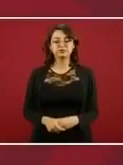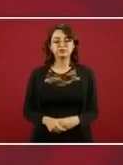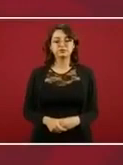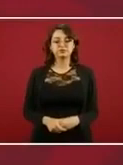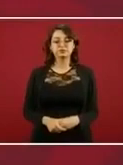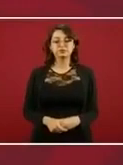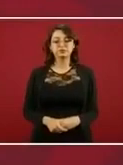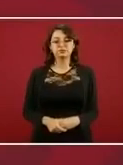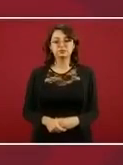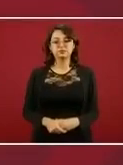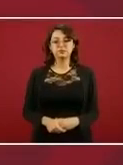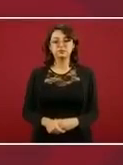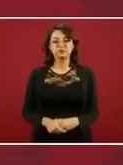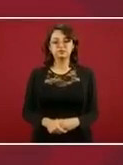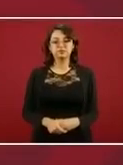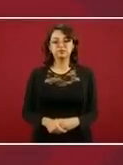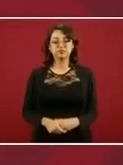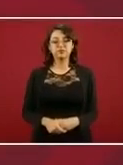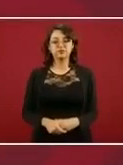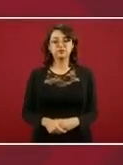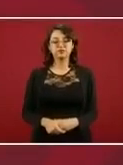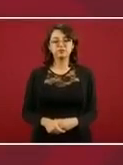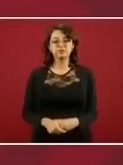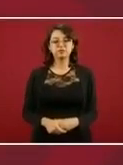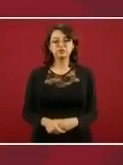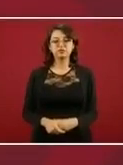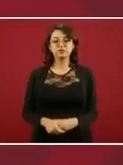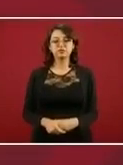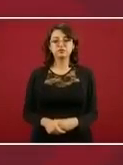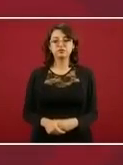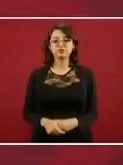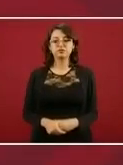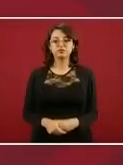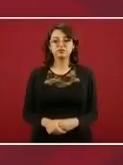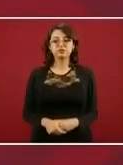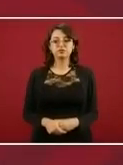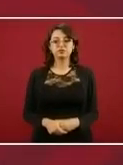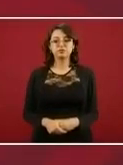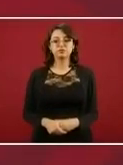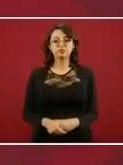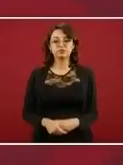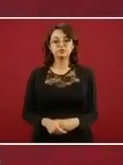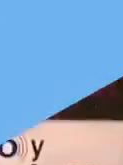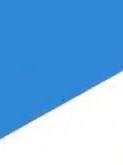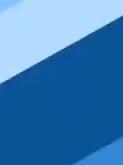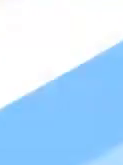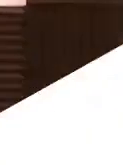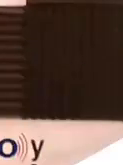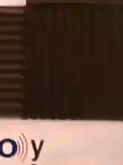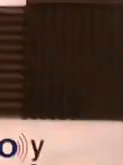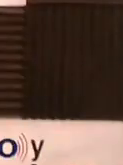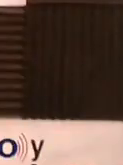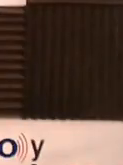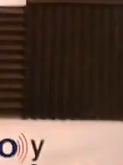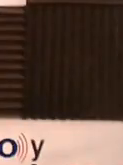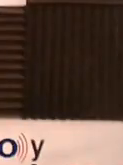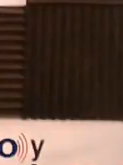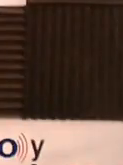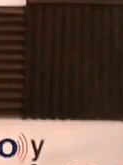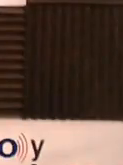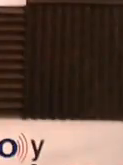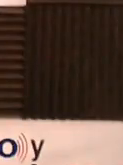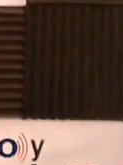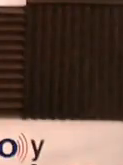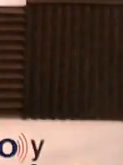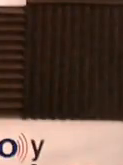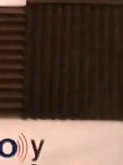el parga música por todos pues las